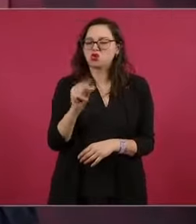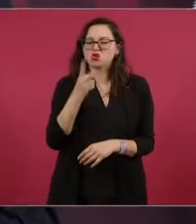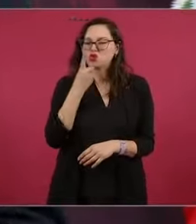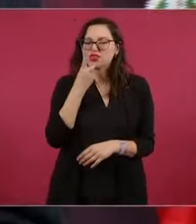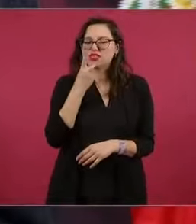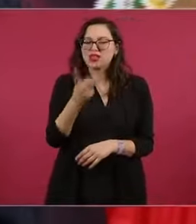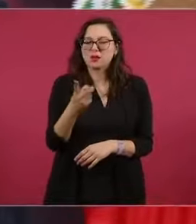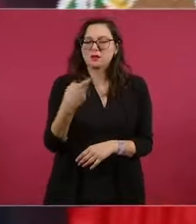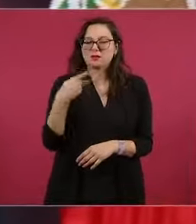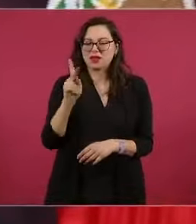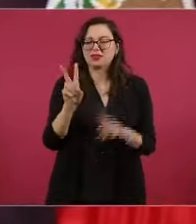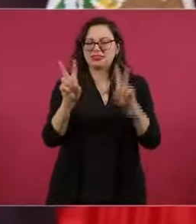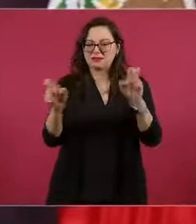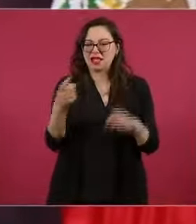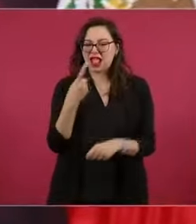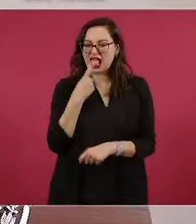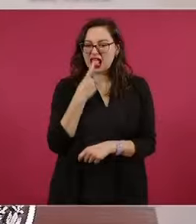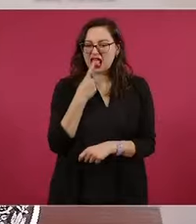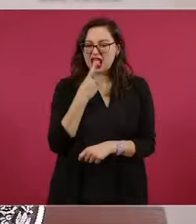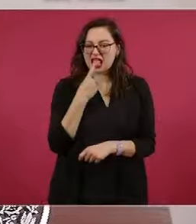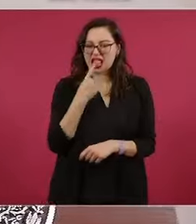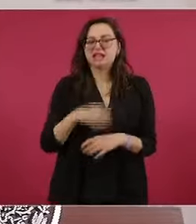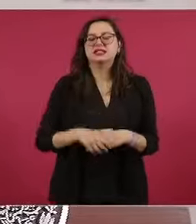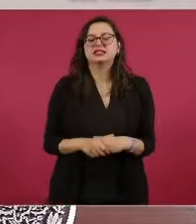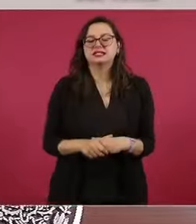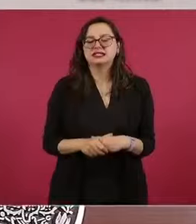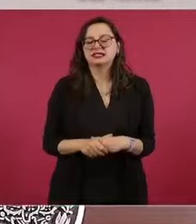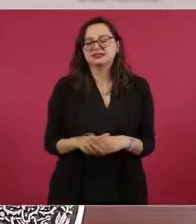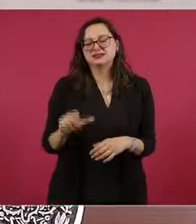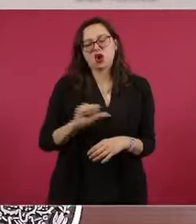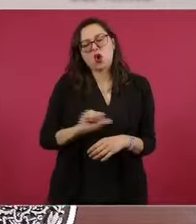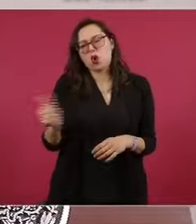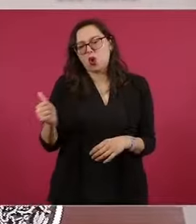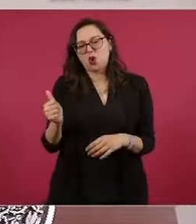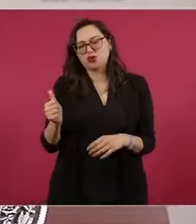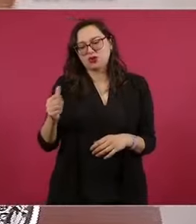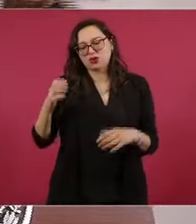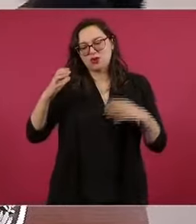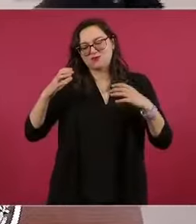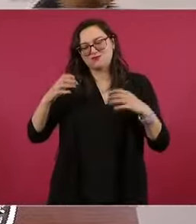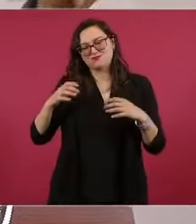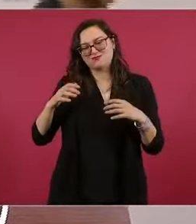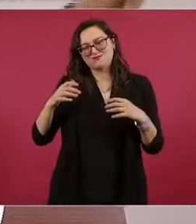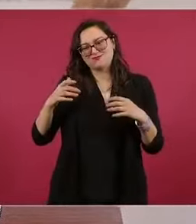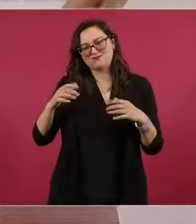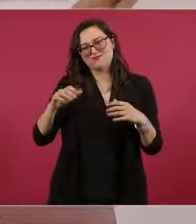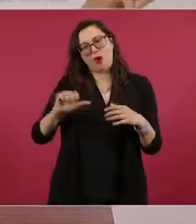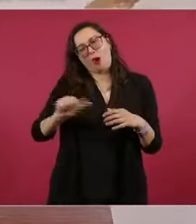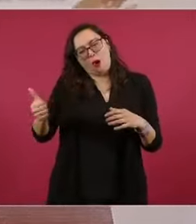con la lengua, pero y con otra parte del cuerpo,